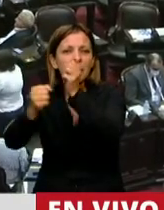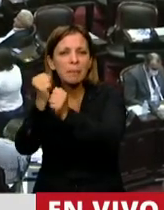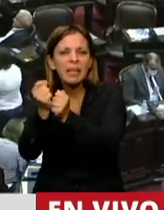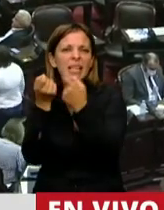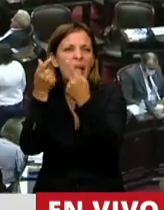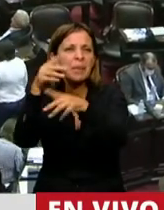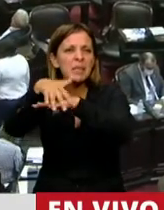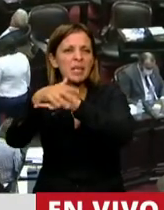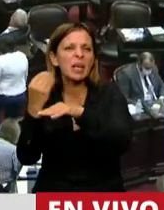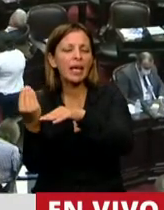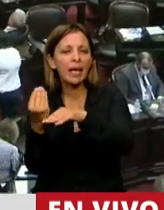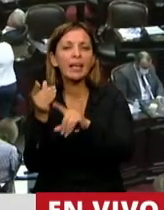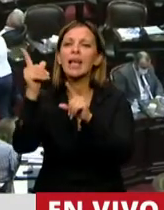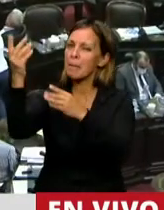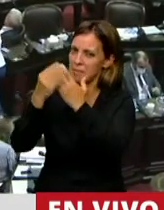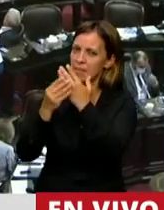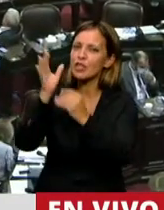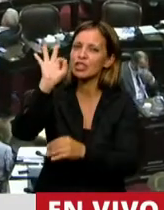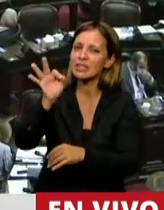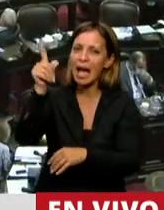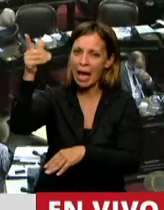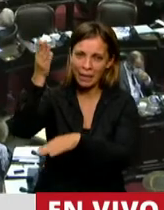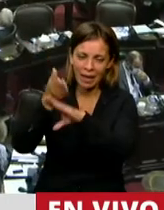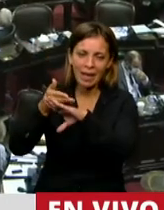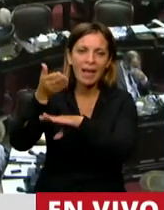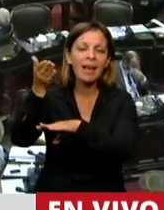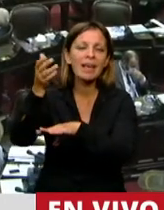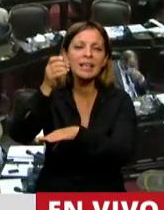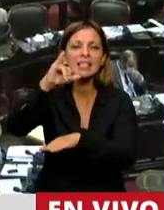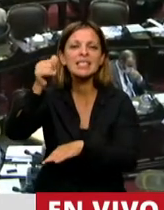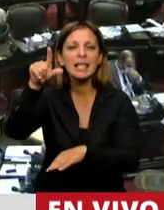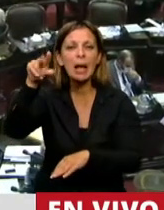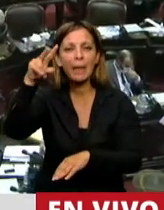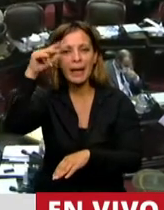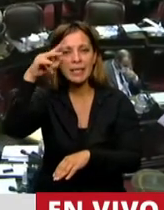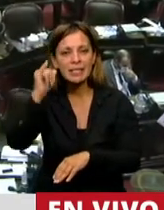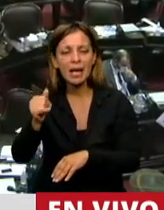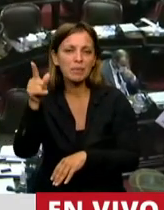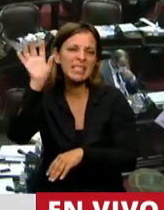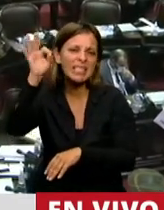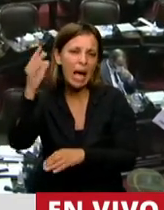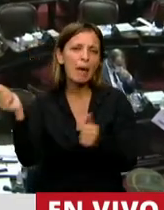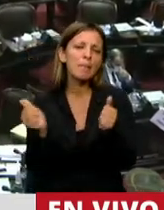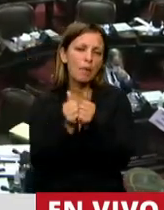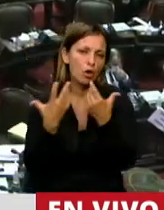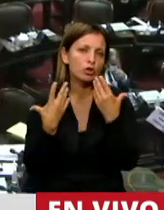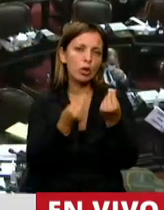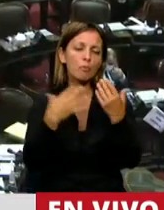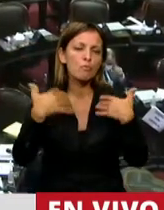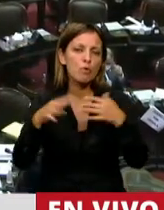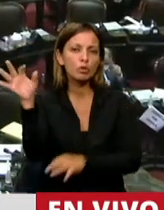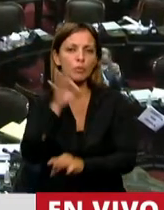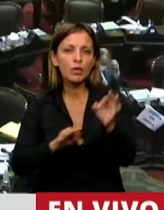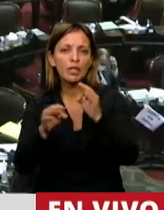a todo esto. Y el ministro Salvareza lo sabe porque nos ha acompañado en varios emprendimientos y varios desarrollos que viene realizando la